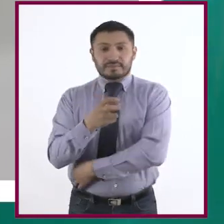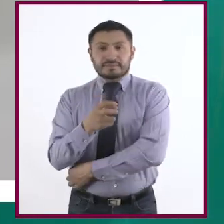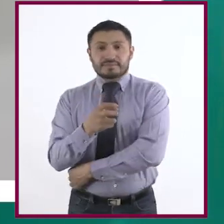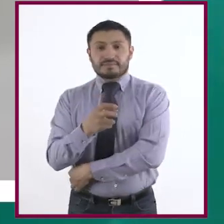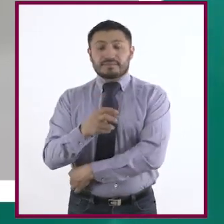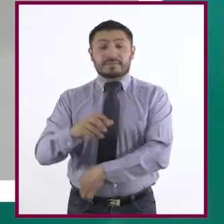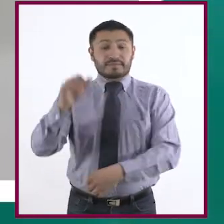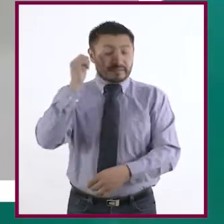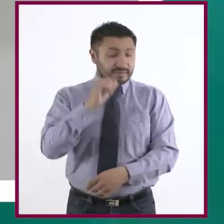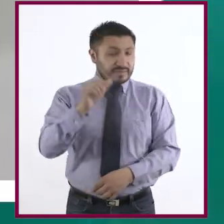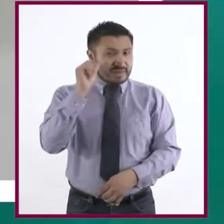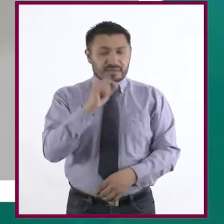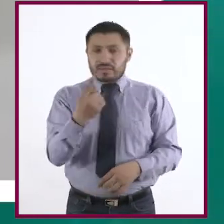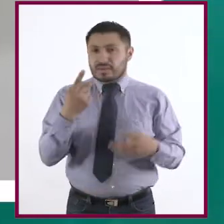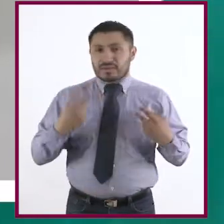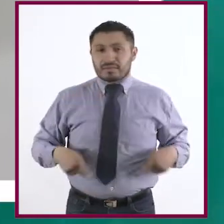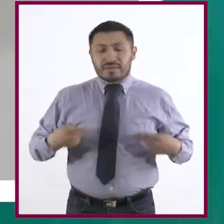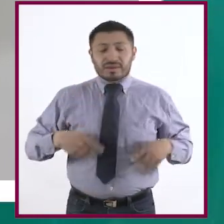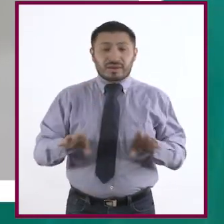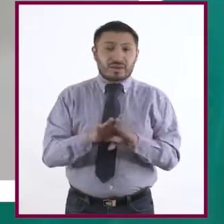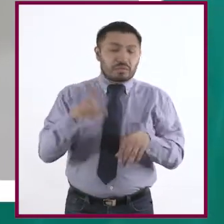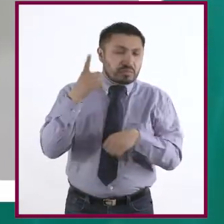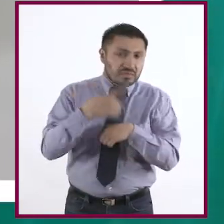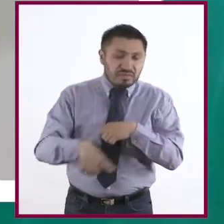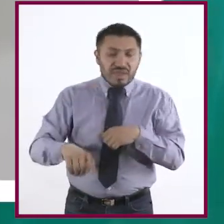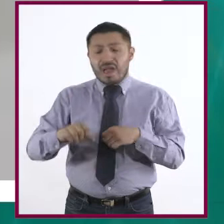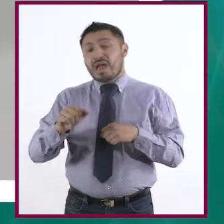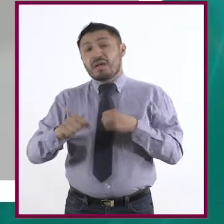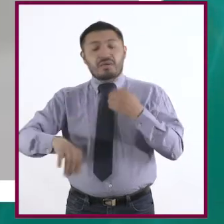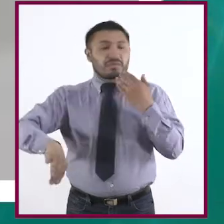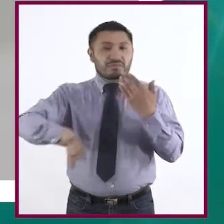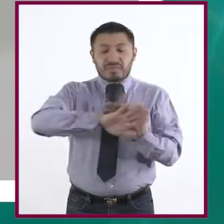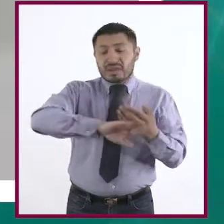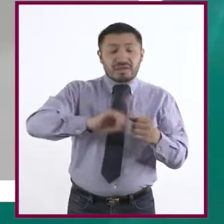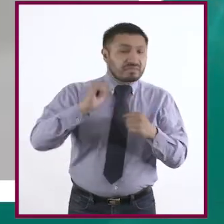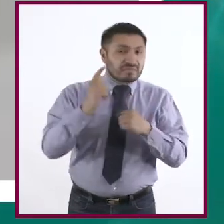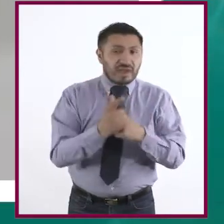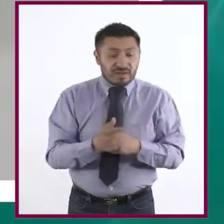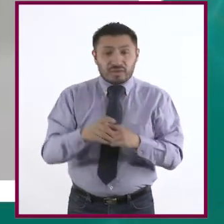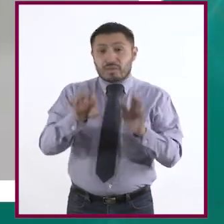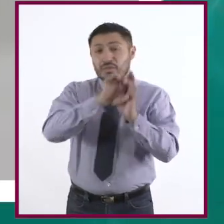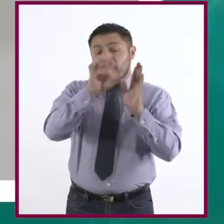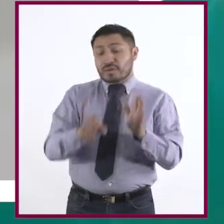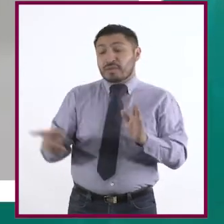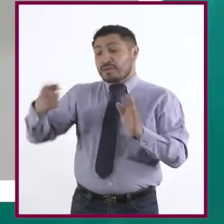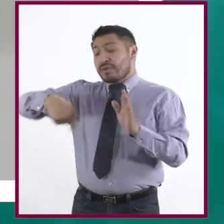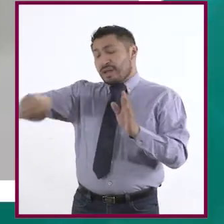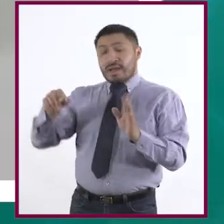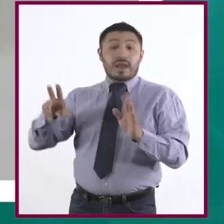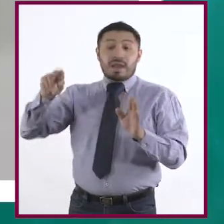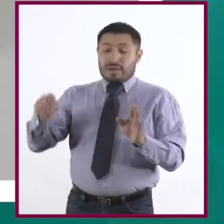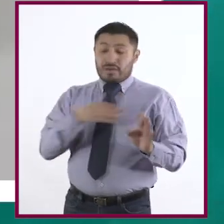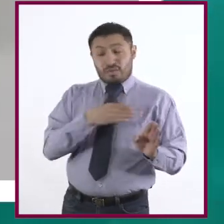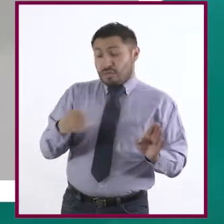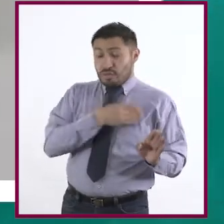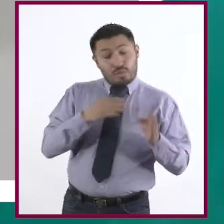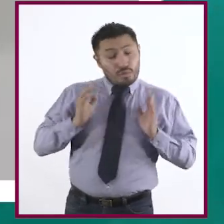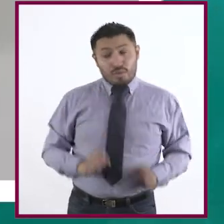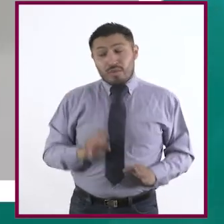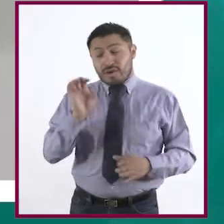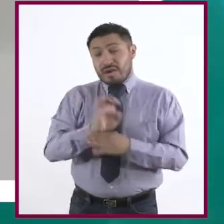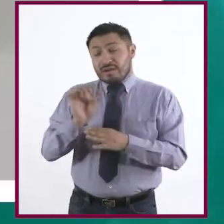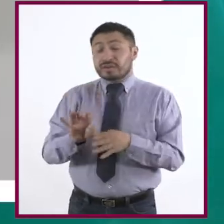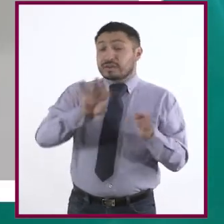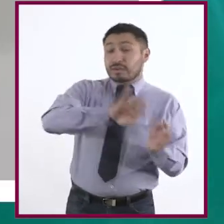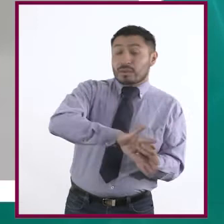hay alguien que va a resultar afectado, ¿no? Las personas que no entren en esta definición de bueno o de mejor, ¿qué se hace con